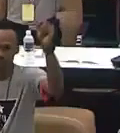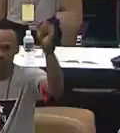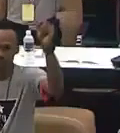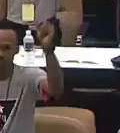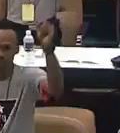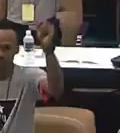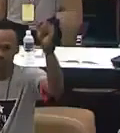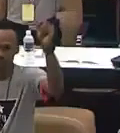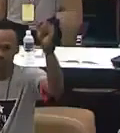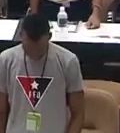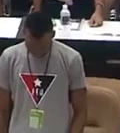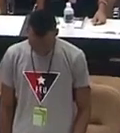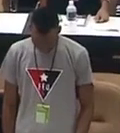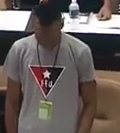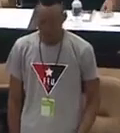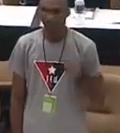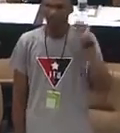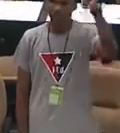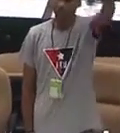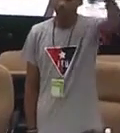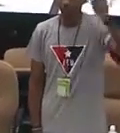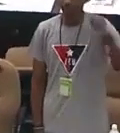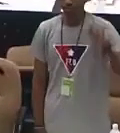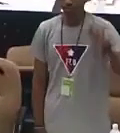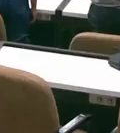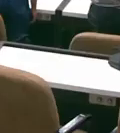Presente. Juan Pedro Carbó Serviá.